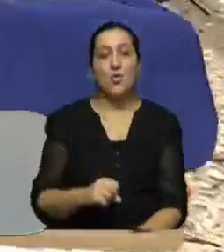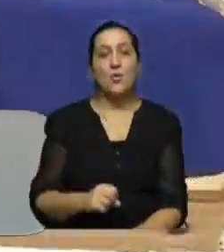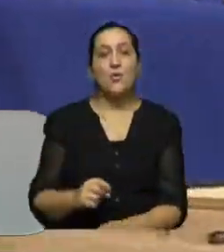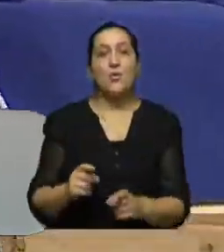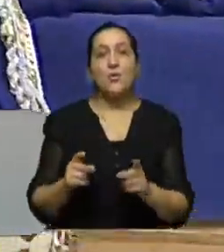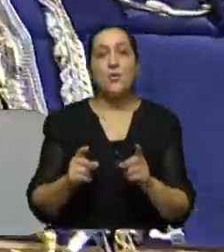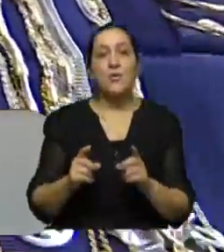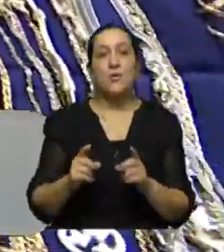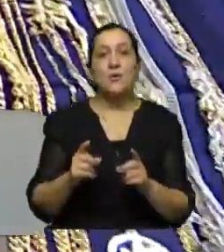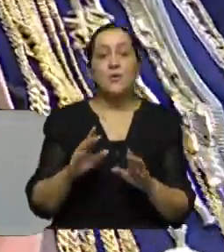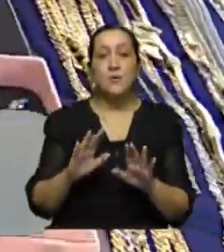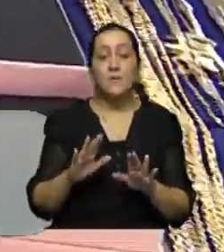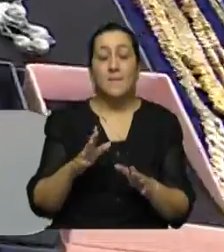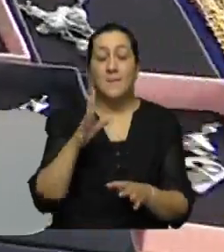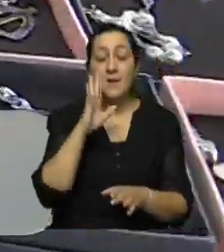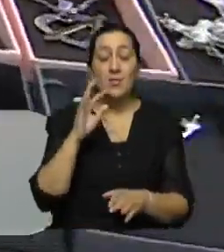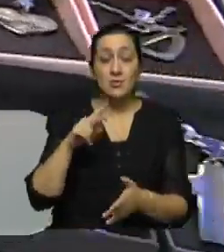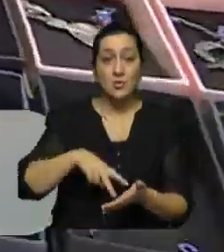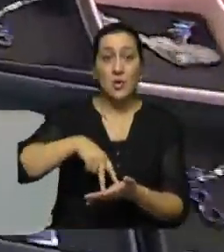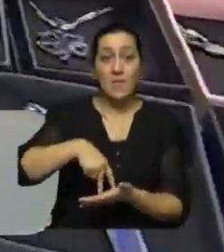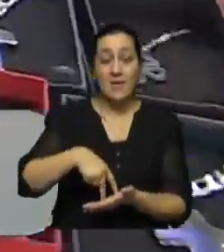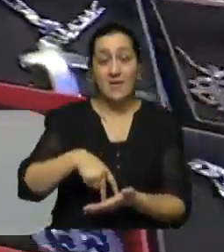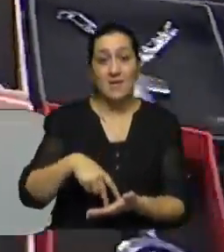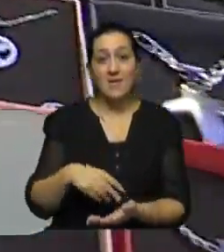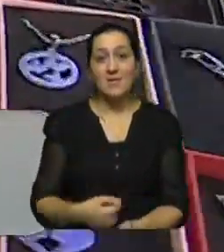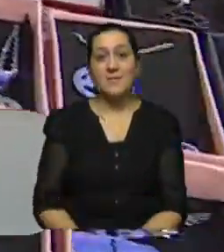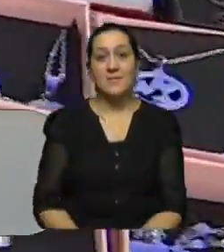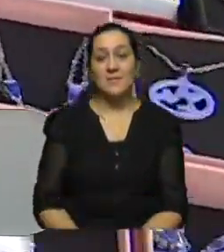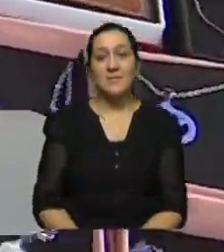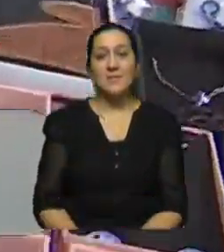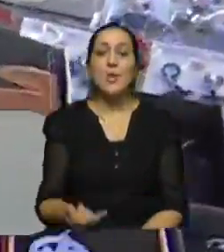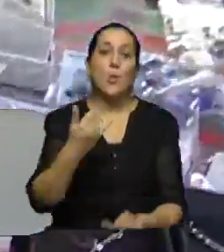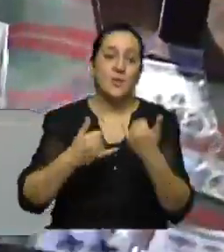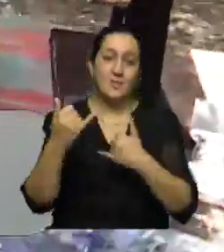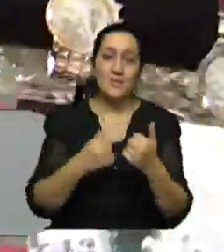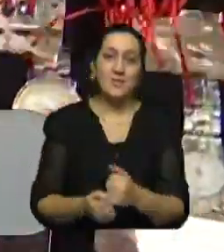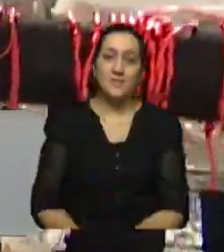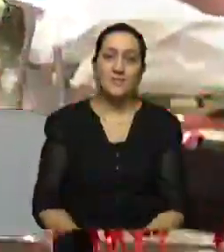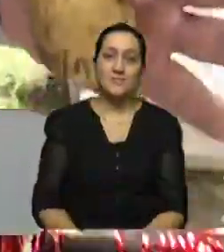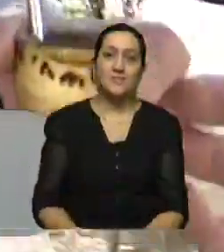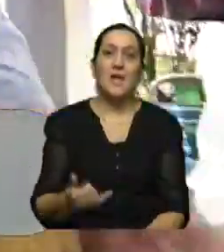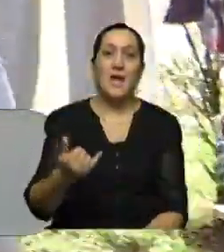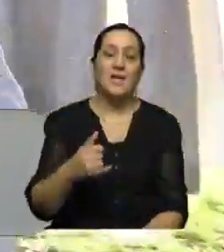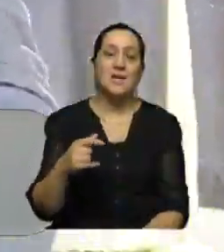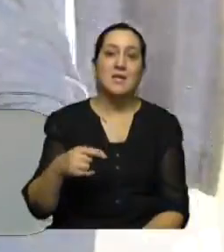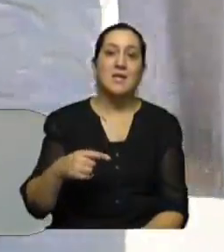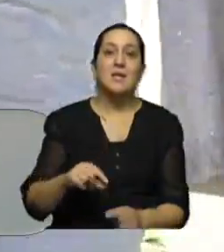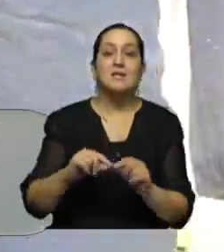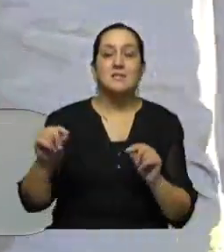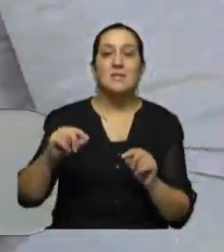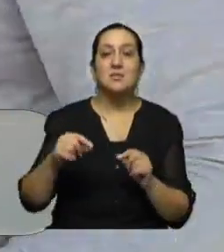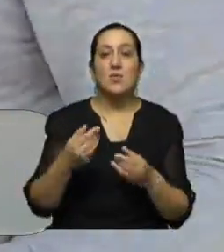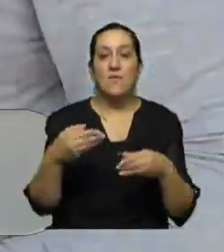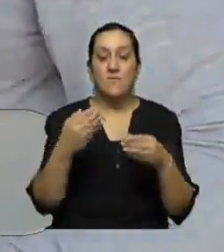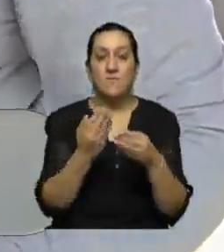santo. Discúlpame que lo haga parar, vecino. Yo soy un pesado tremendo, por Dios. Pero bueno, cuénteme, a ver. Pulseras de siete nudos, inciensos, billetera.